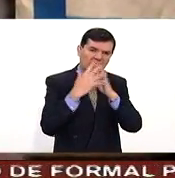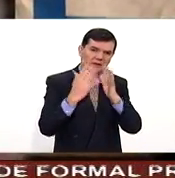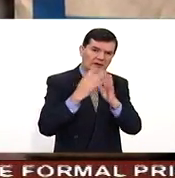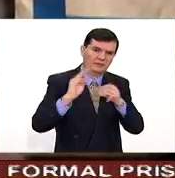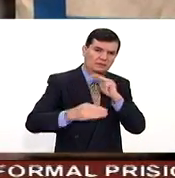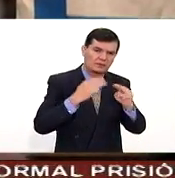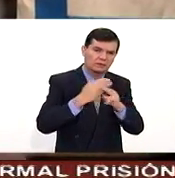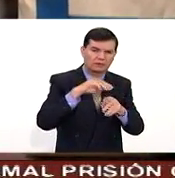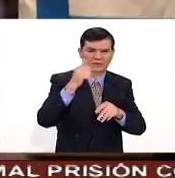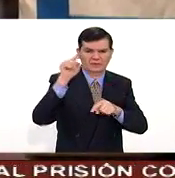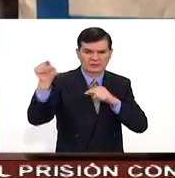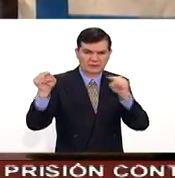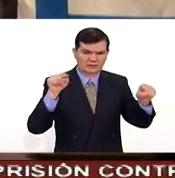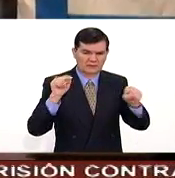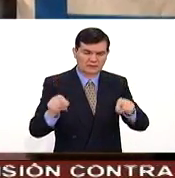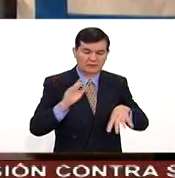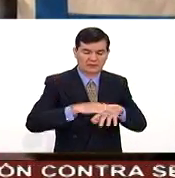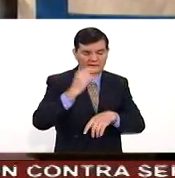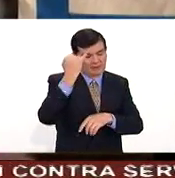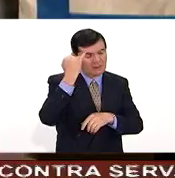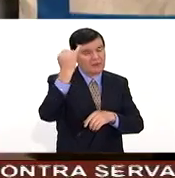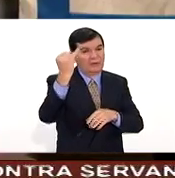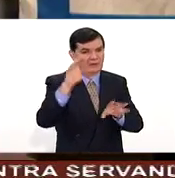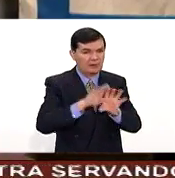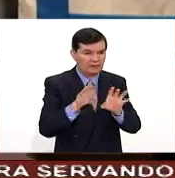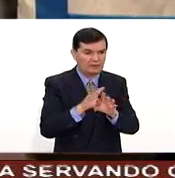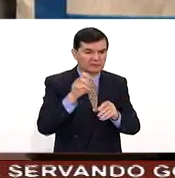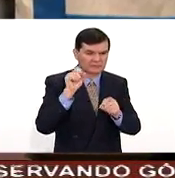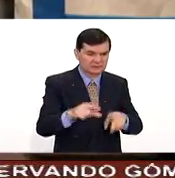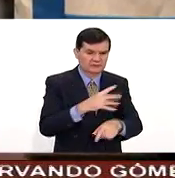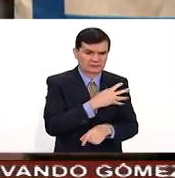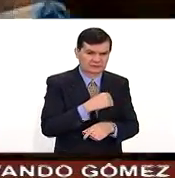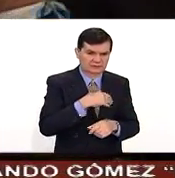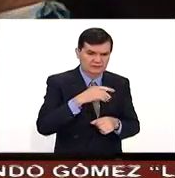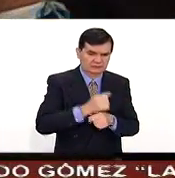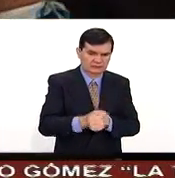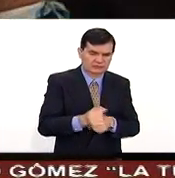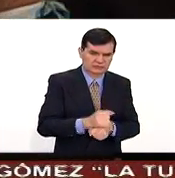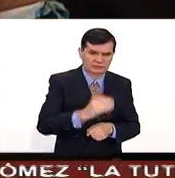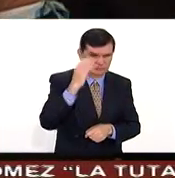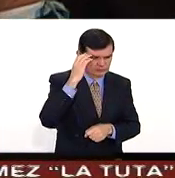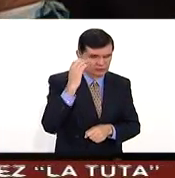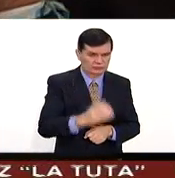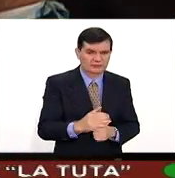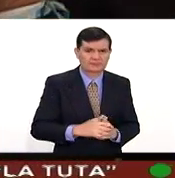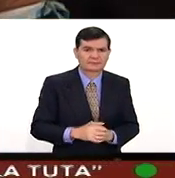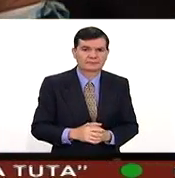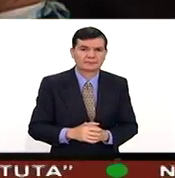otras guerras del imperio. La gran idea devoró a sus propios hijos sin piedad.